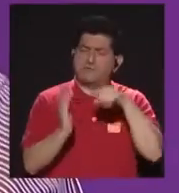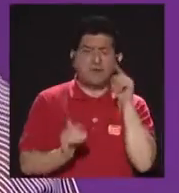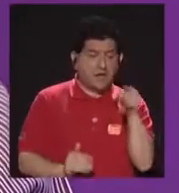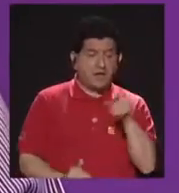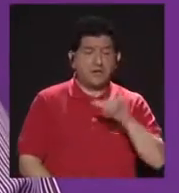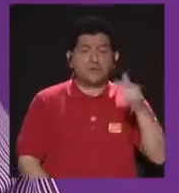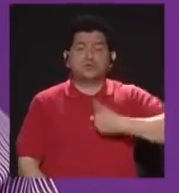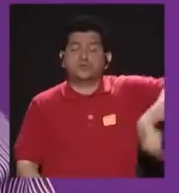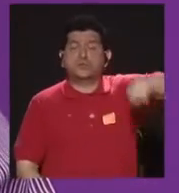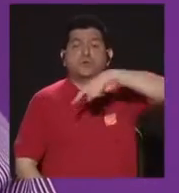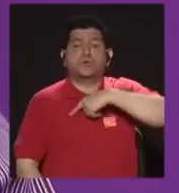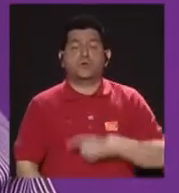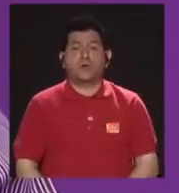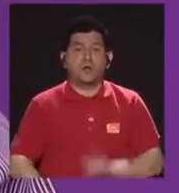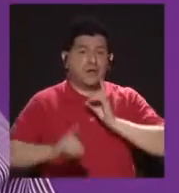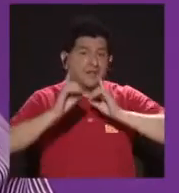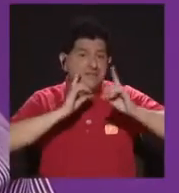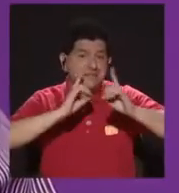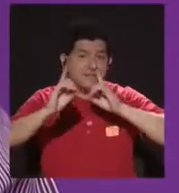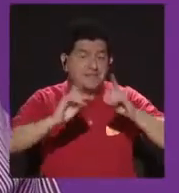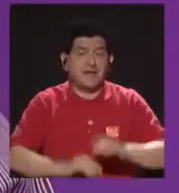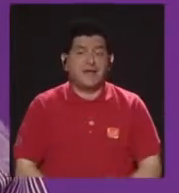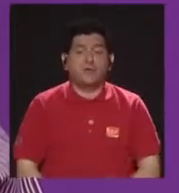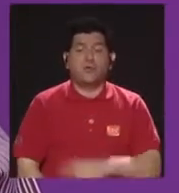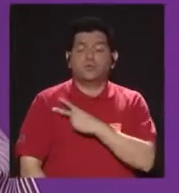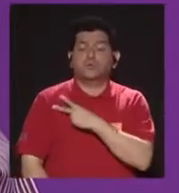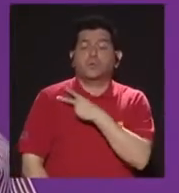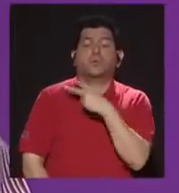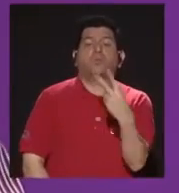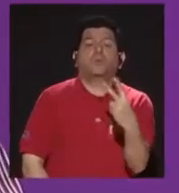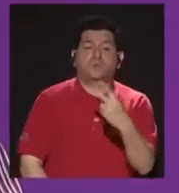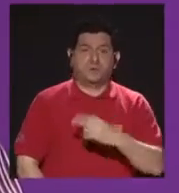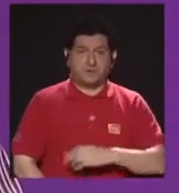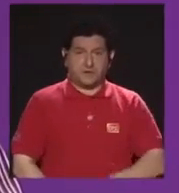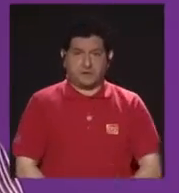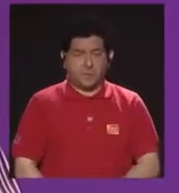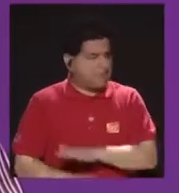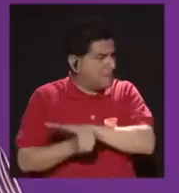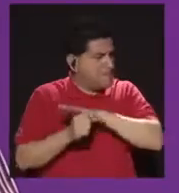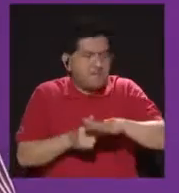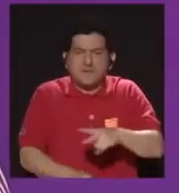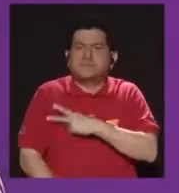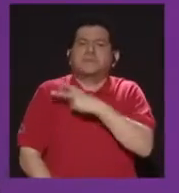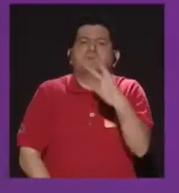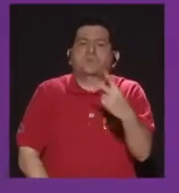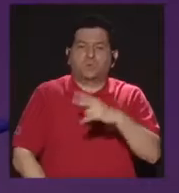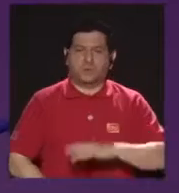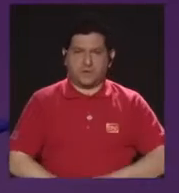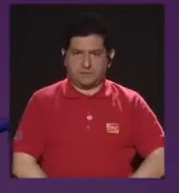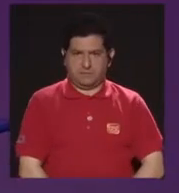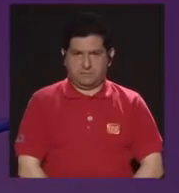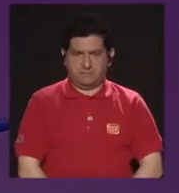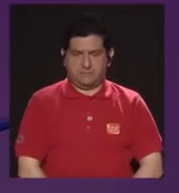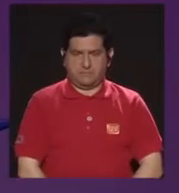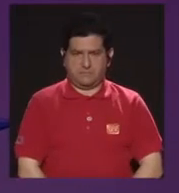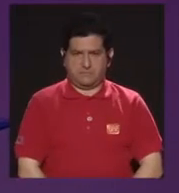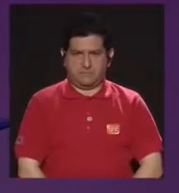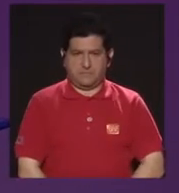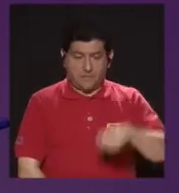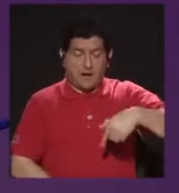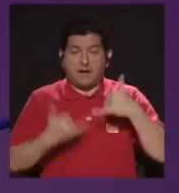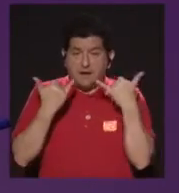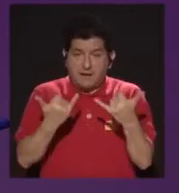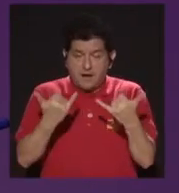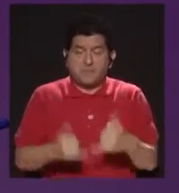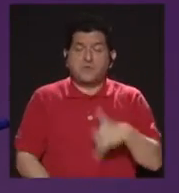ellos como por nosotros como el diálogo diálogos voluntarios absolutamente voluntarios estamos en